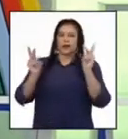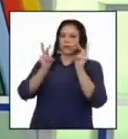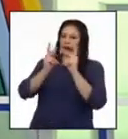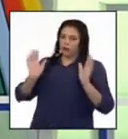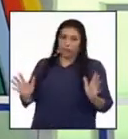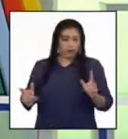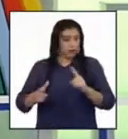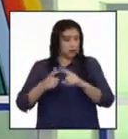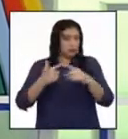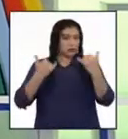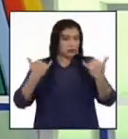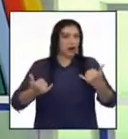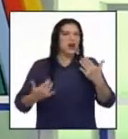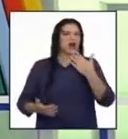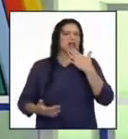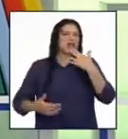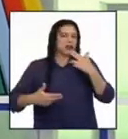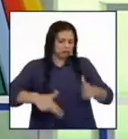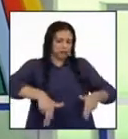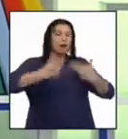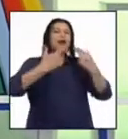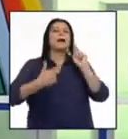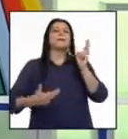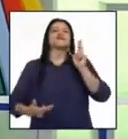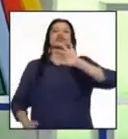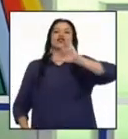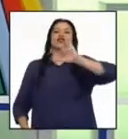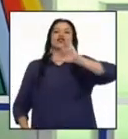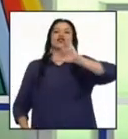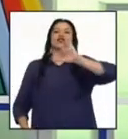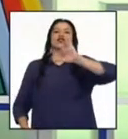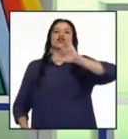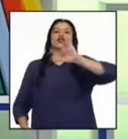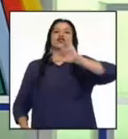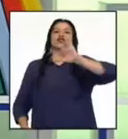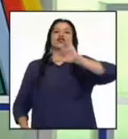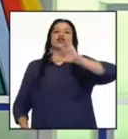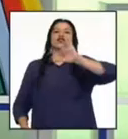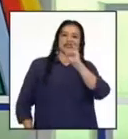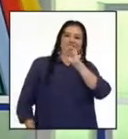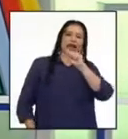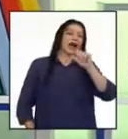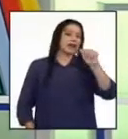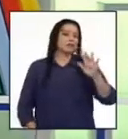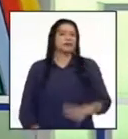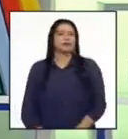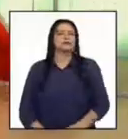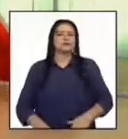Perfecto, entonces es hora de llamar a la profesora Jessica Arámbulo.